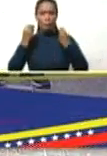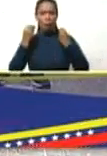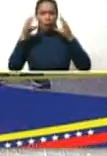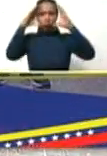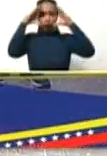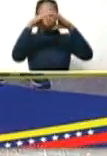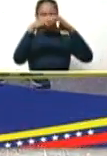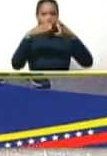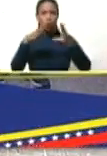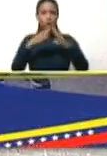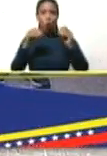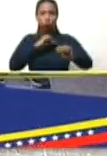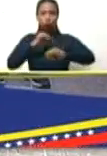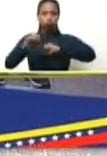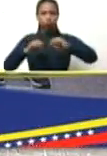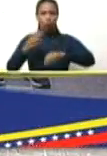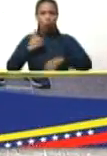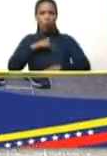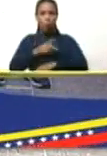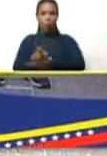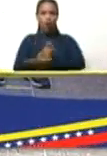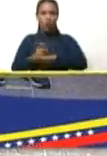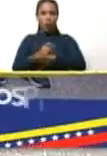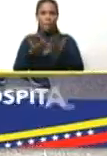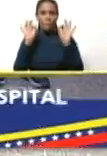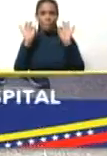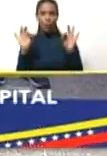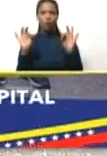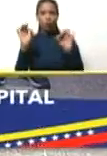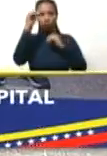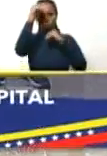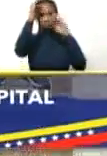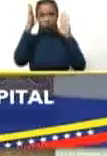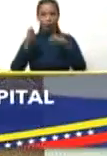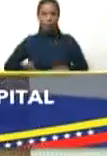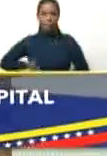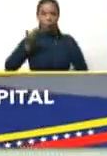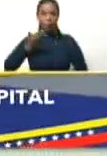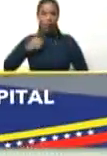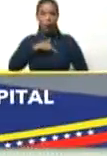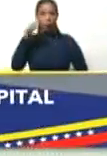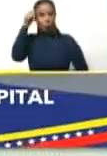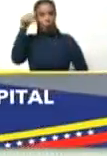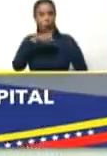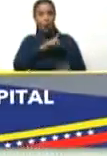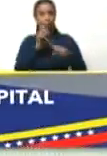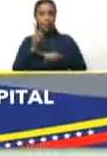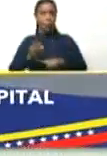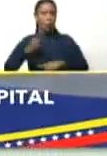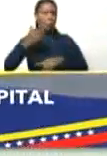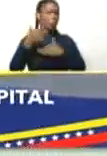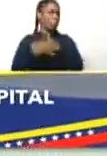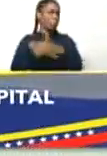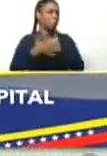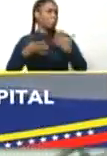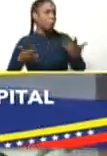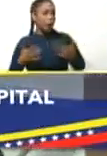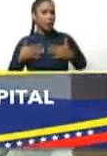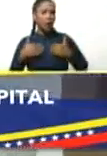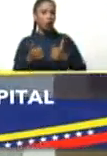concentrar toda la acción de nuestro gobierno, específicamente en atender las prioridades de nuestro pueblo. Y una de esas prioridades es precisamente la